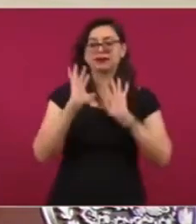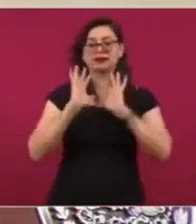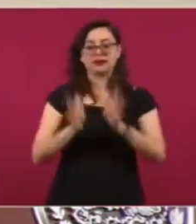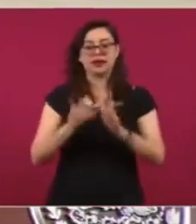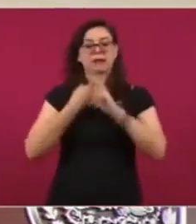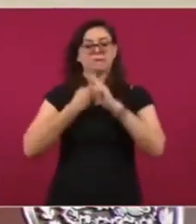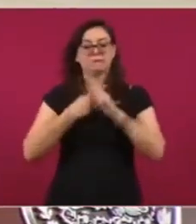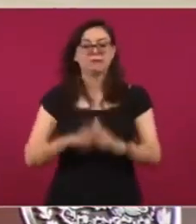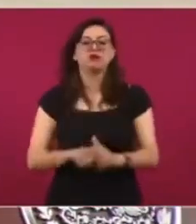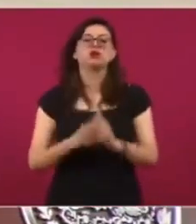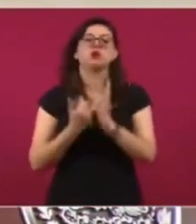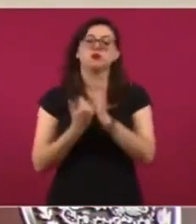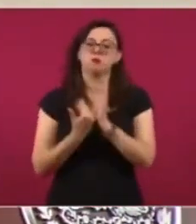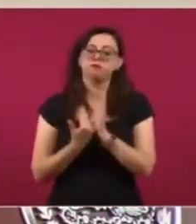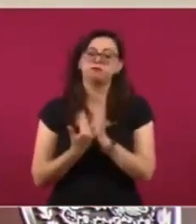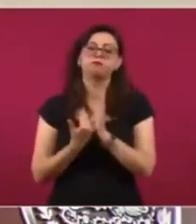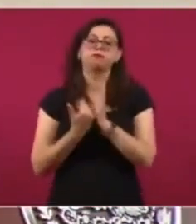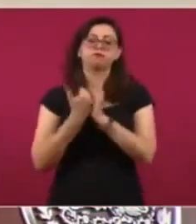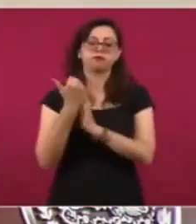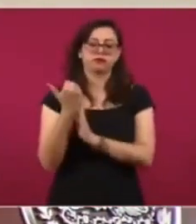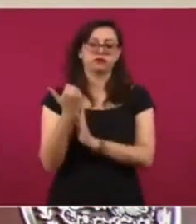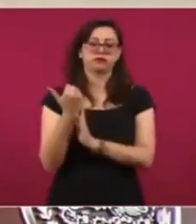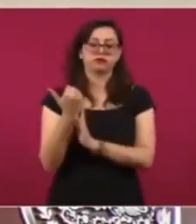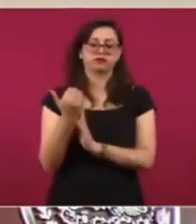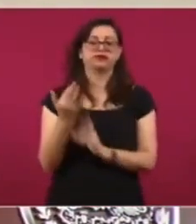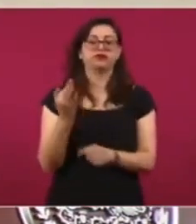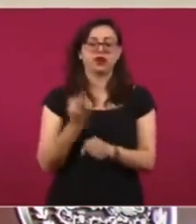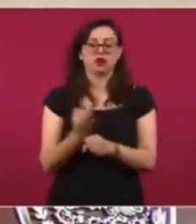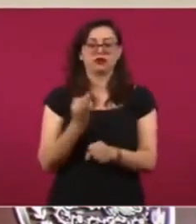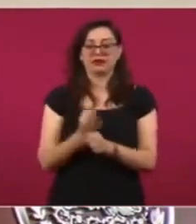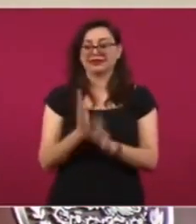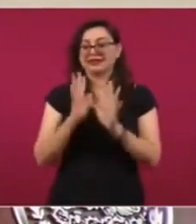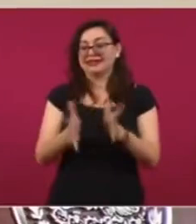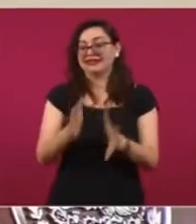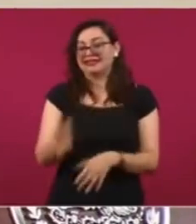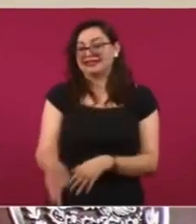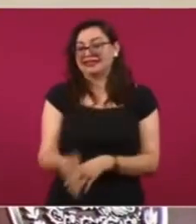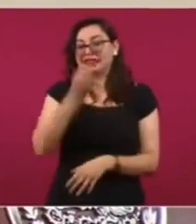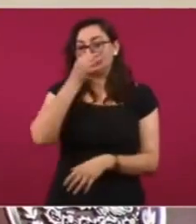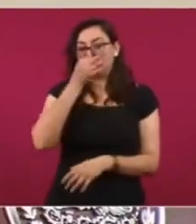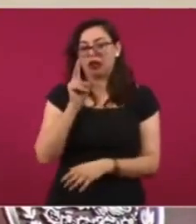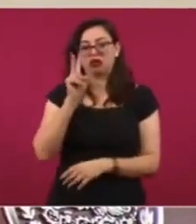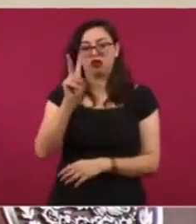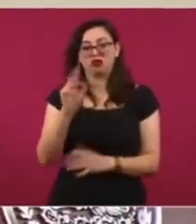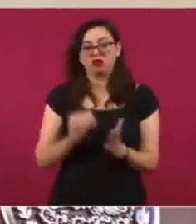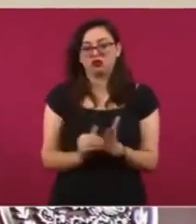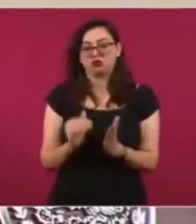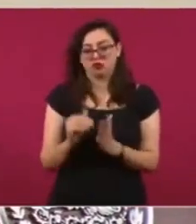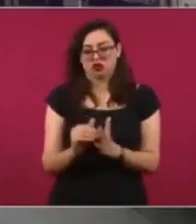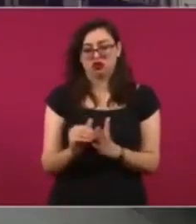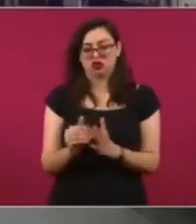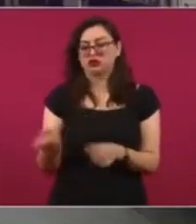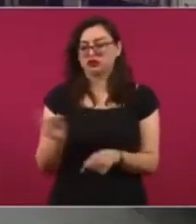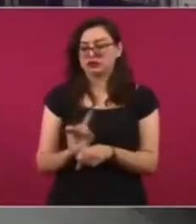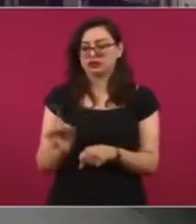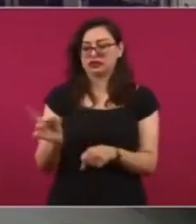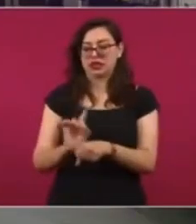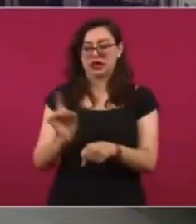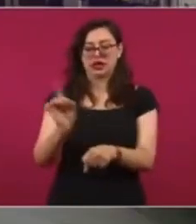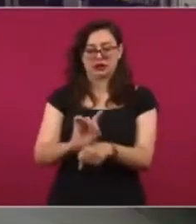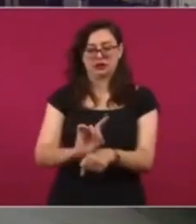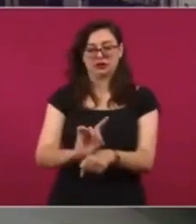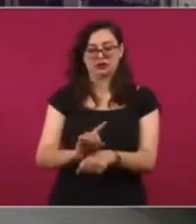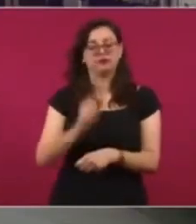1,650,000 barriles diarios ya estamos en 1,850,000, ya estamos 200,000 barriles